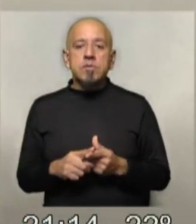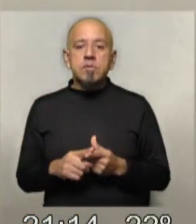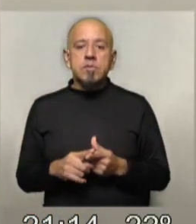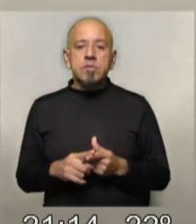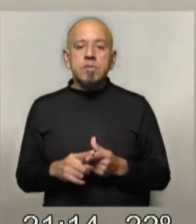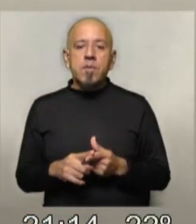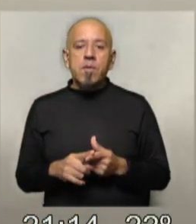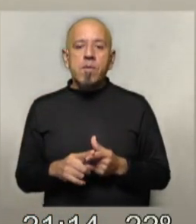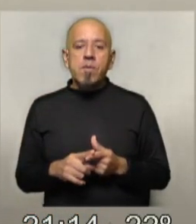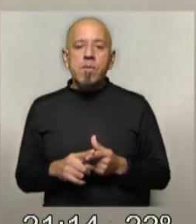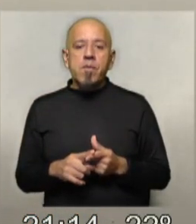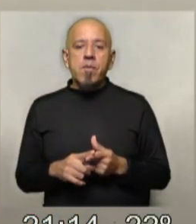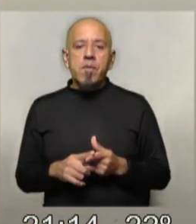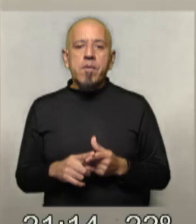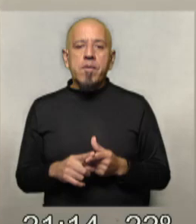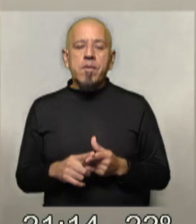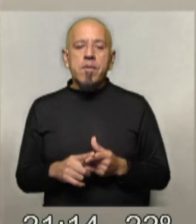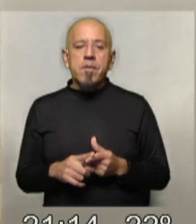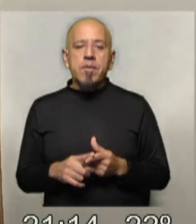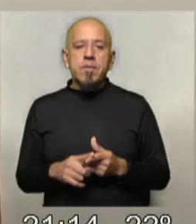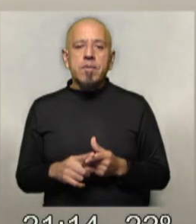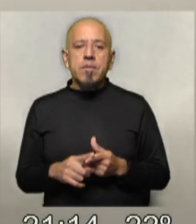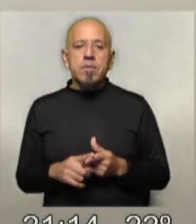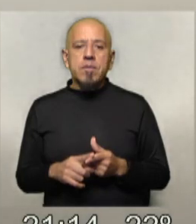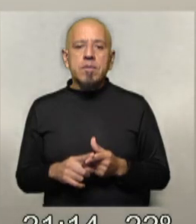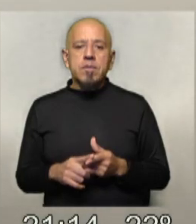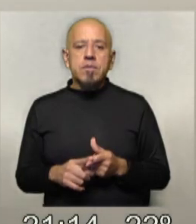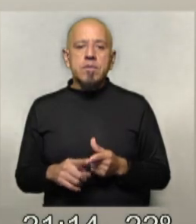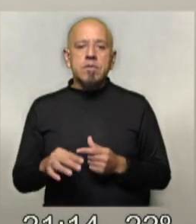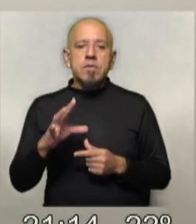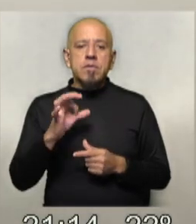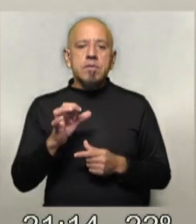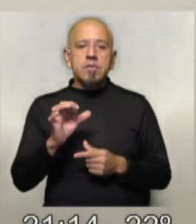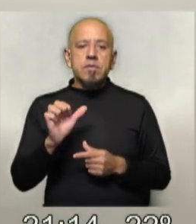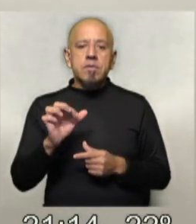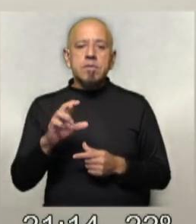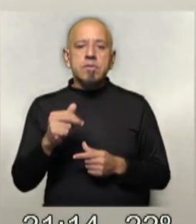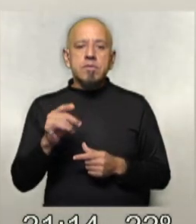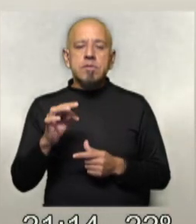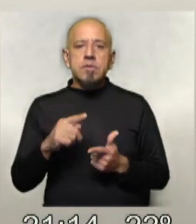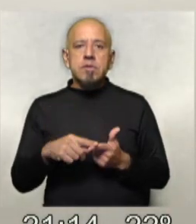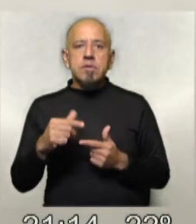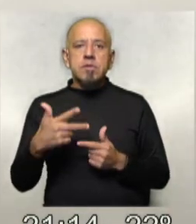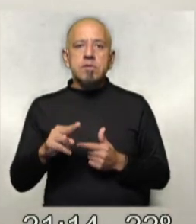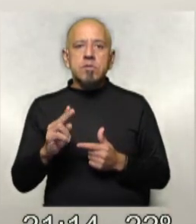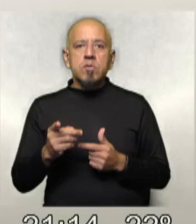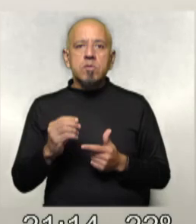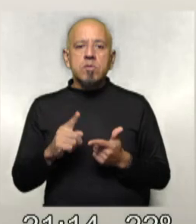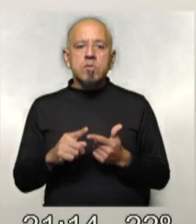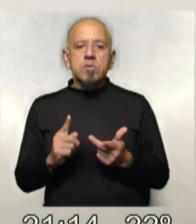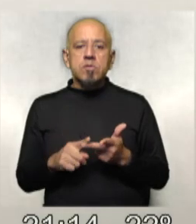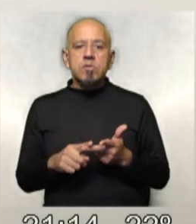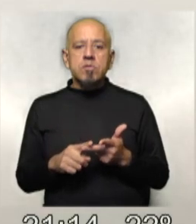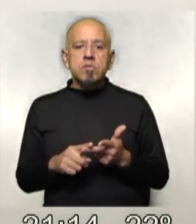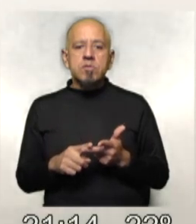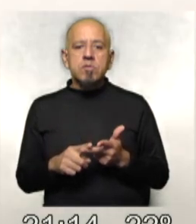placa. Y ahí arriba está Joan Manuel Serrat, que vino en el 2000, y está Rada, Hugo, ahí en el estudio de